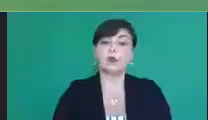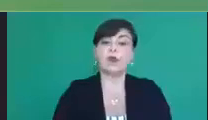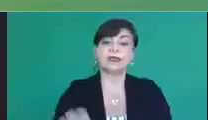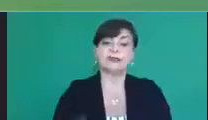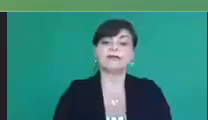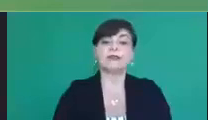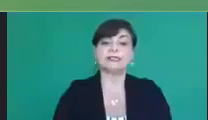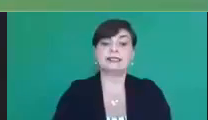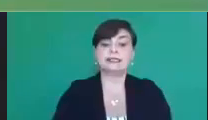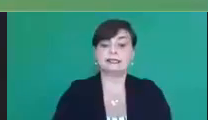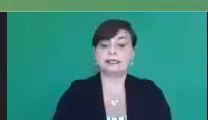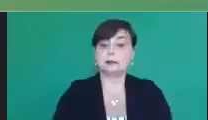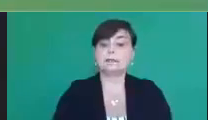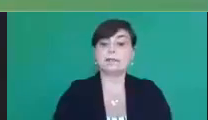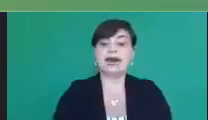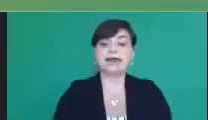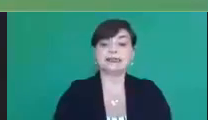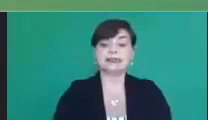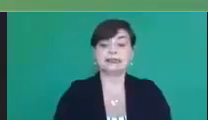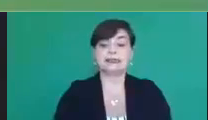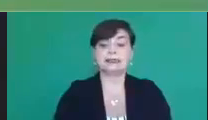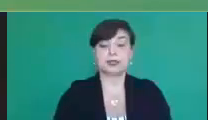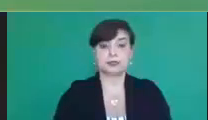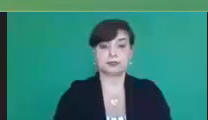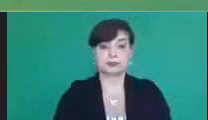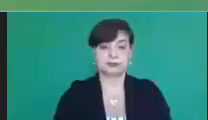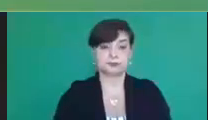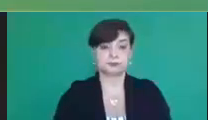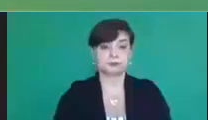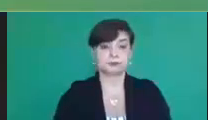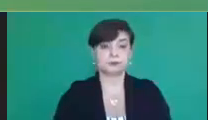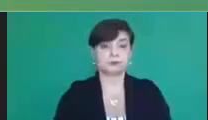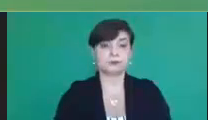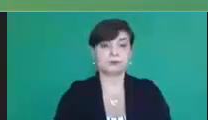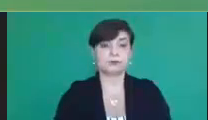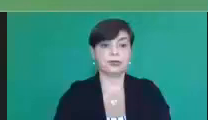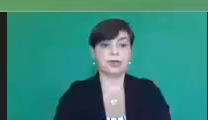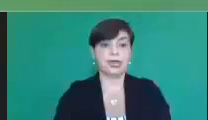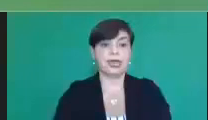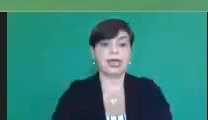cuales fallecen más de 2,000.